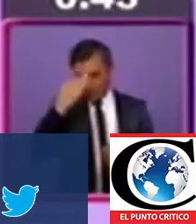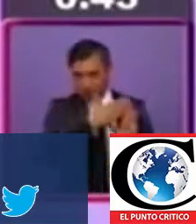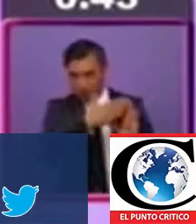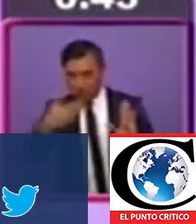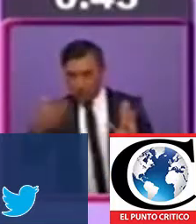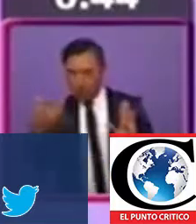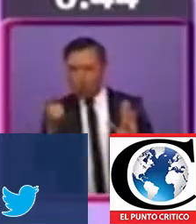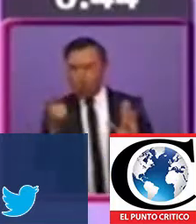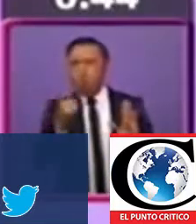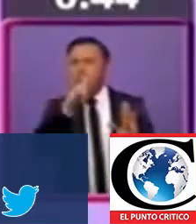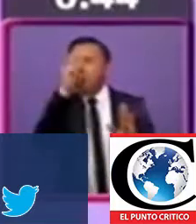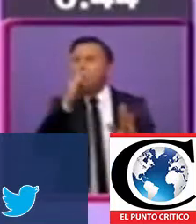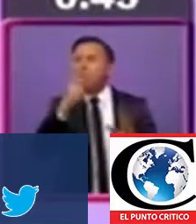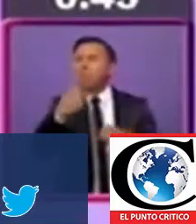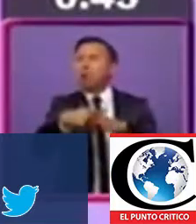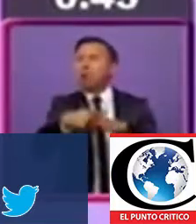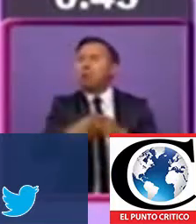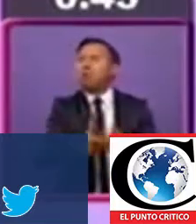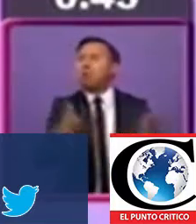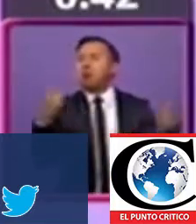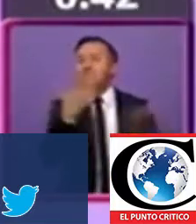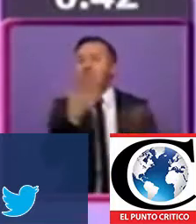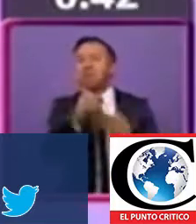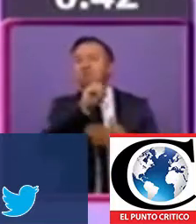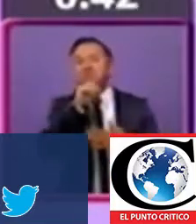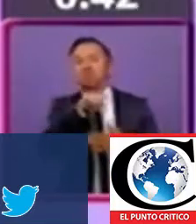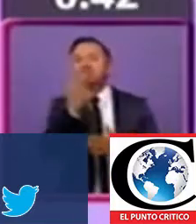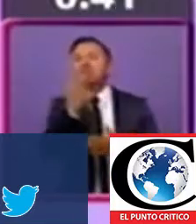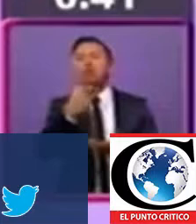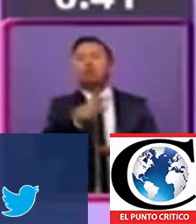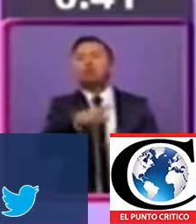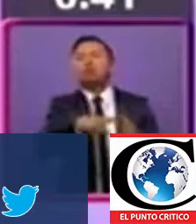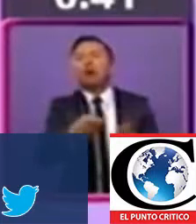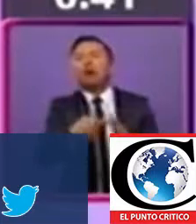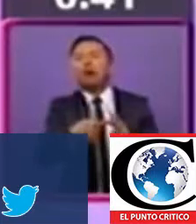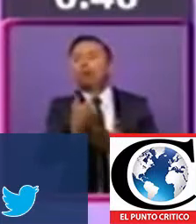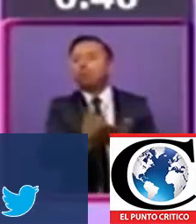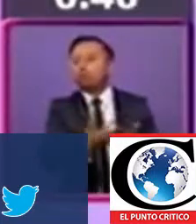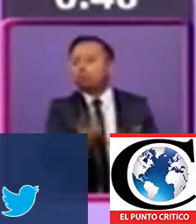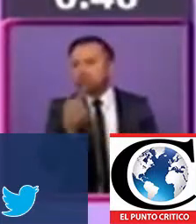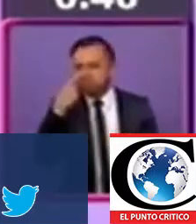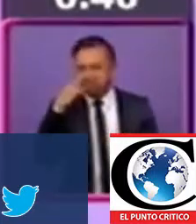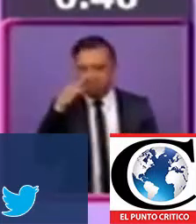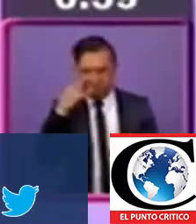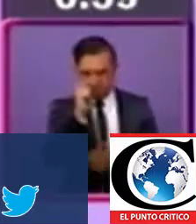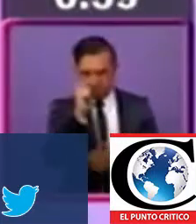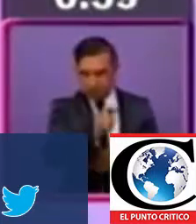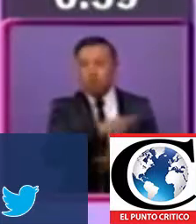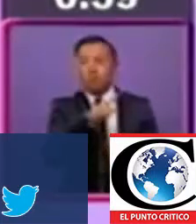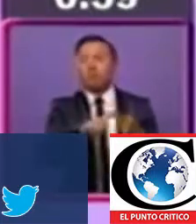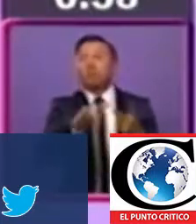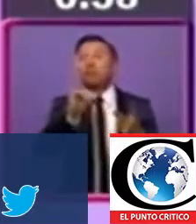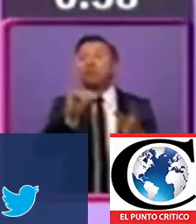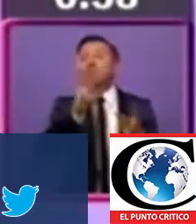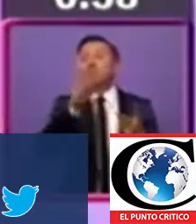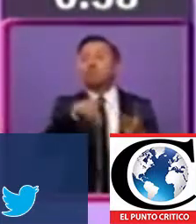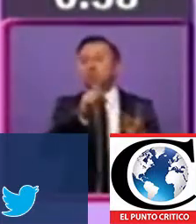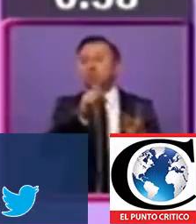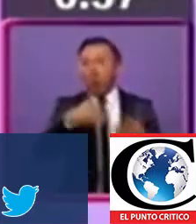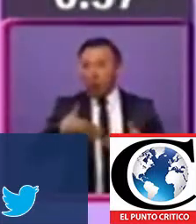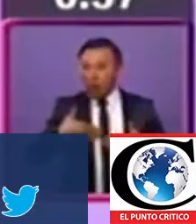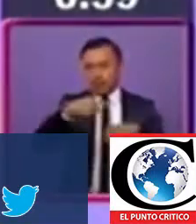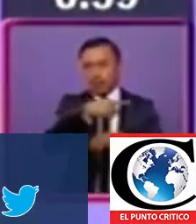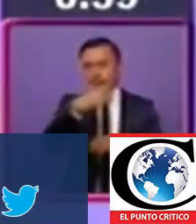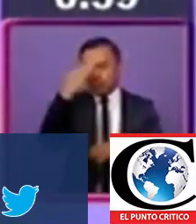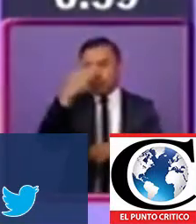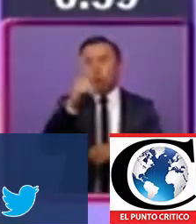mucho, no iba pues muy bien preparada, a pesar de que llevaba sus cartulinas y sus imágenes,